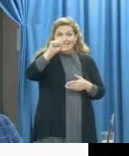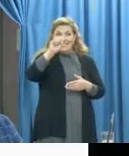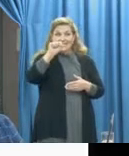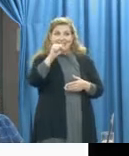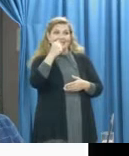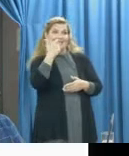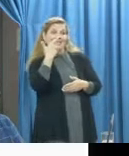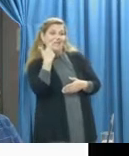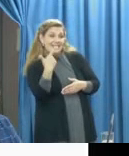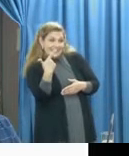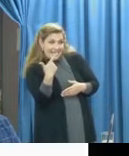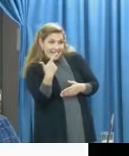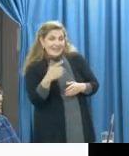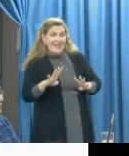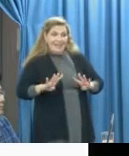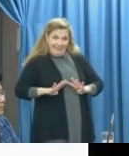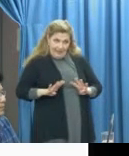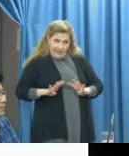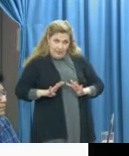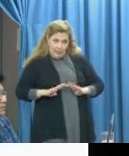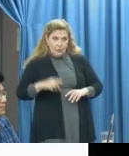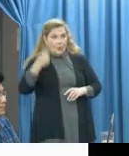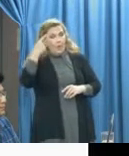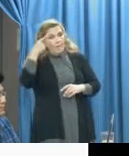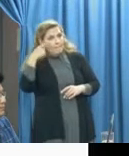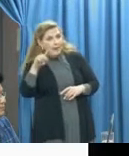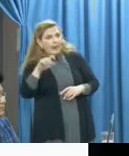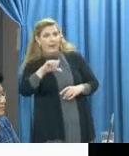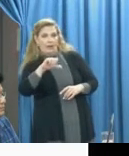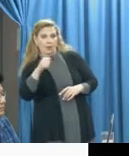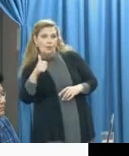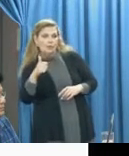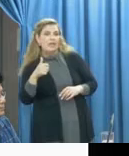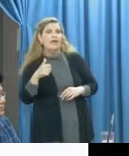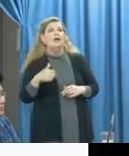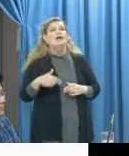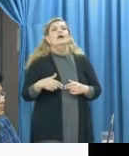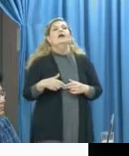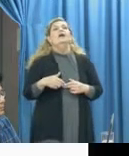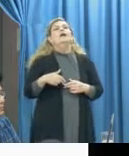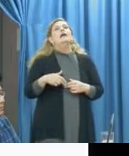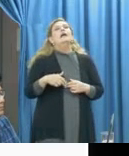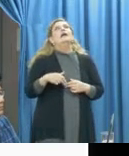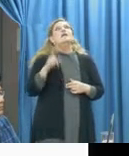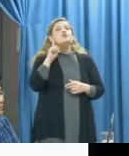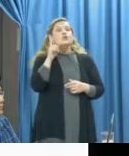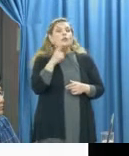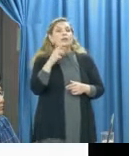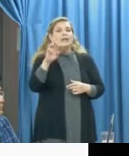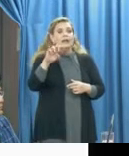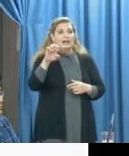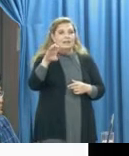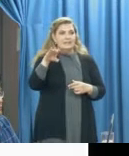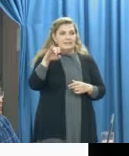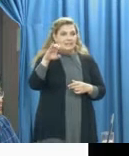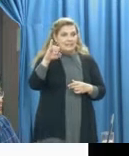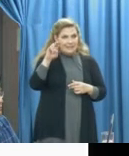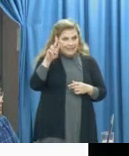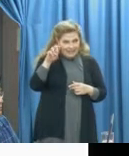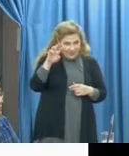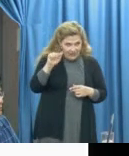de sorderas sindrómicas. Para sorderas recesivas, hasta la fecha se han descrito